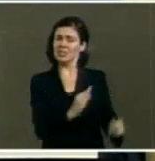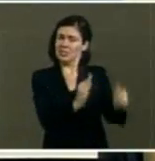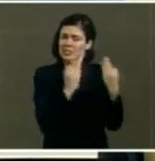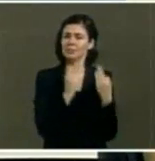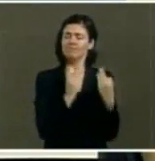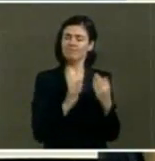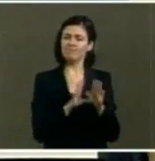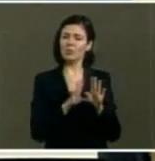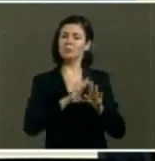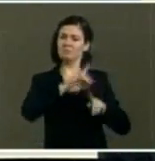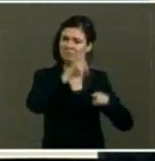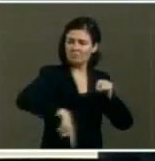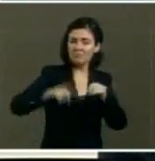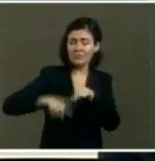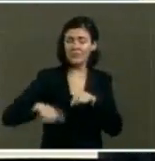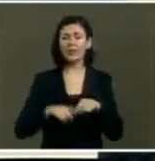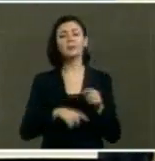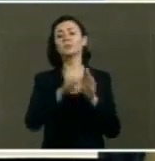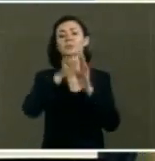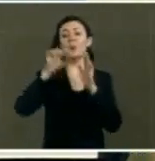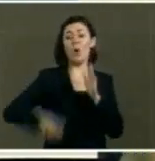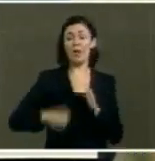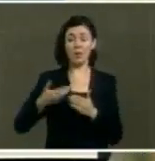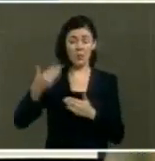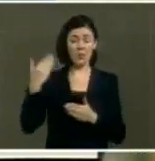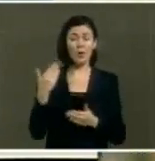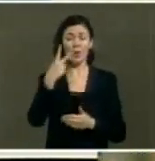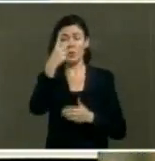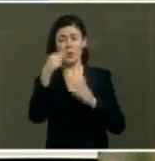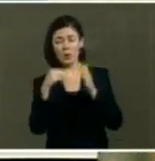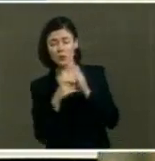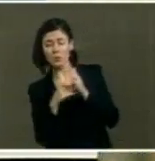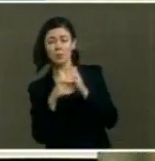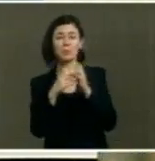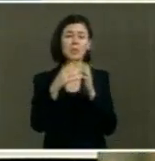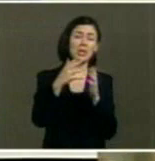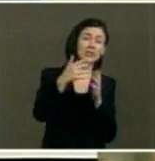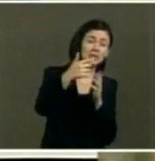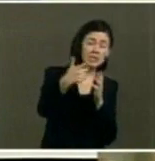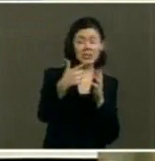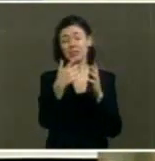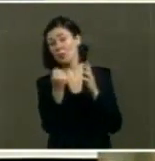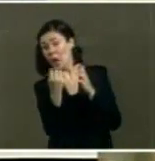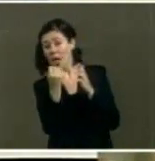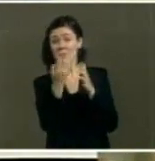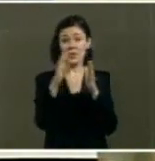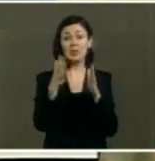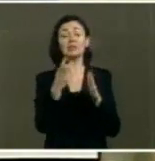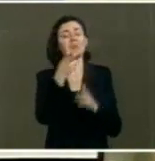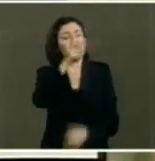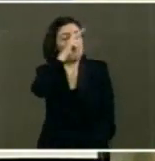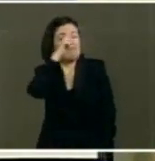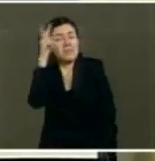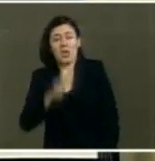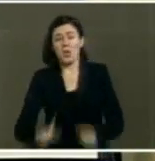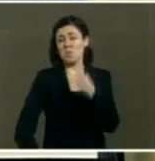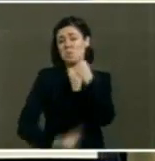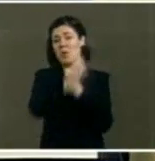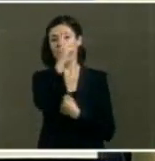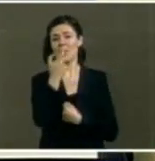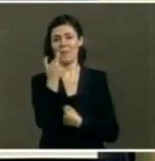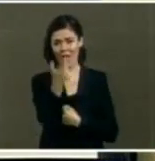enfrentamos la peor crisis económica que las generaciones presentes tengan memoria. Esto